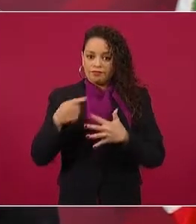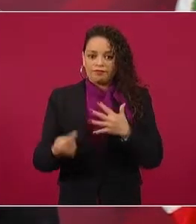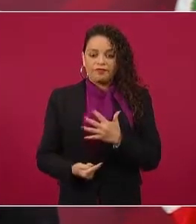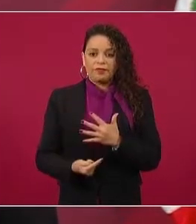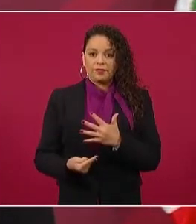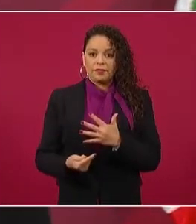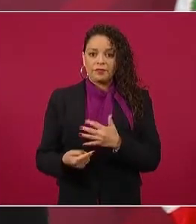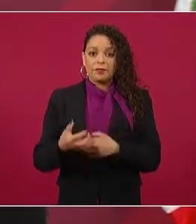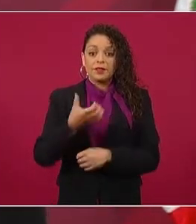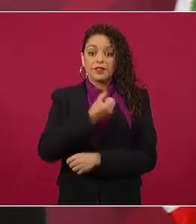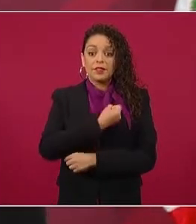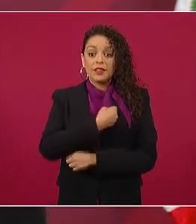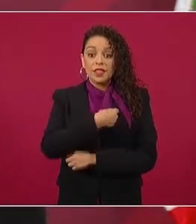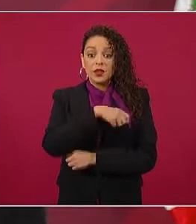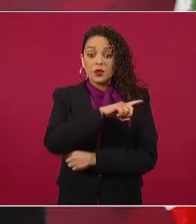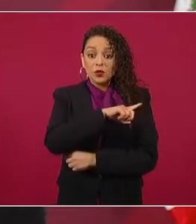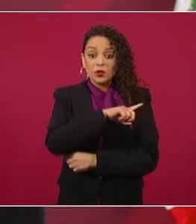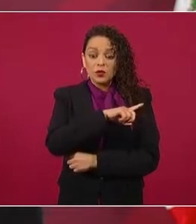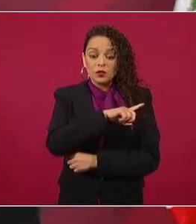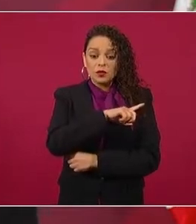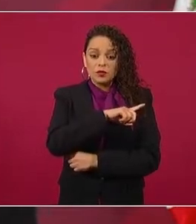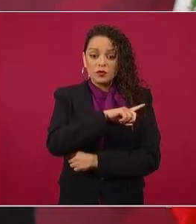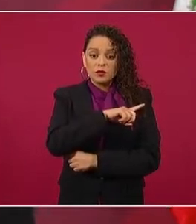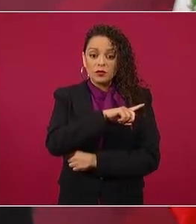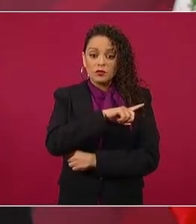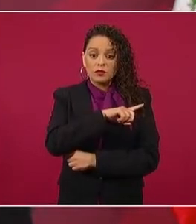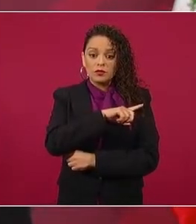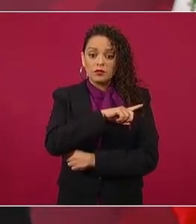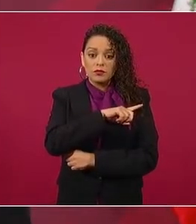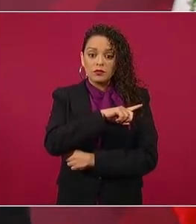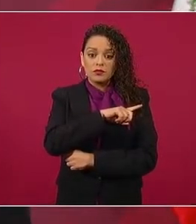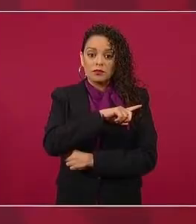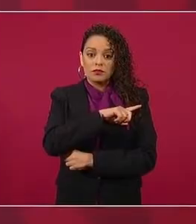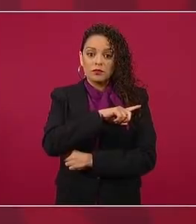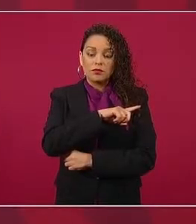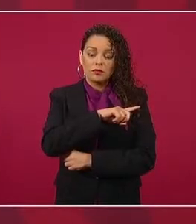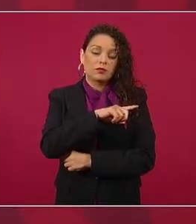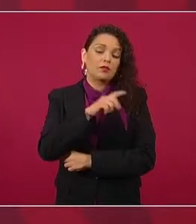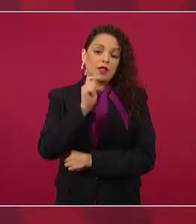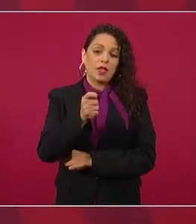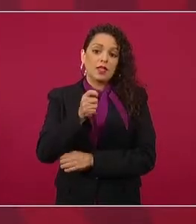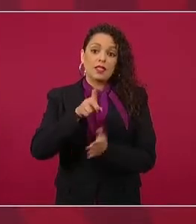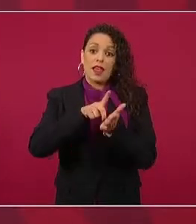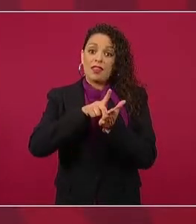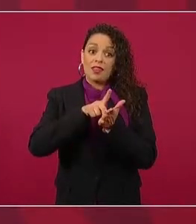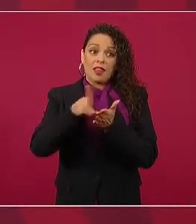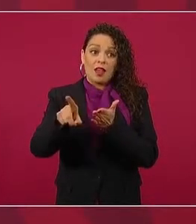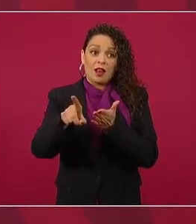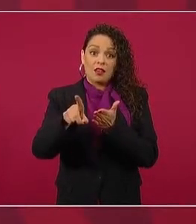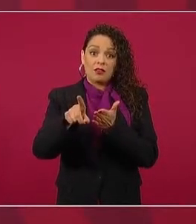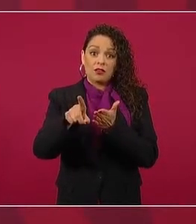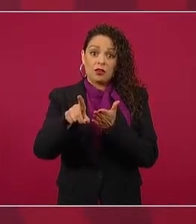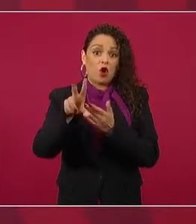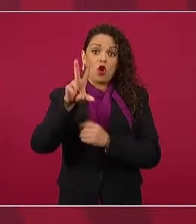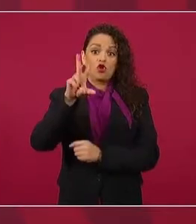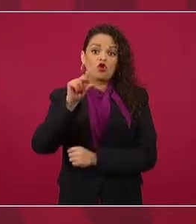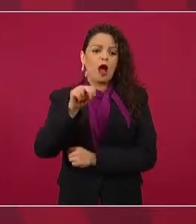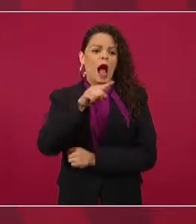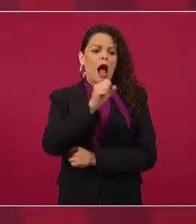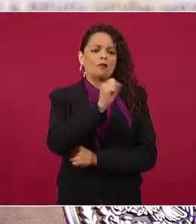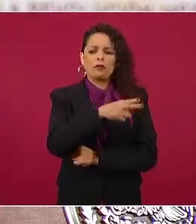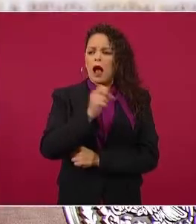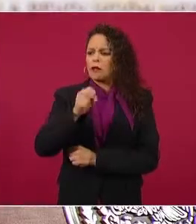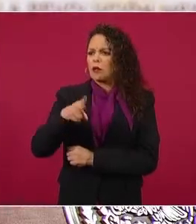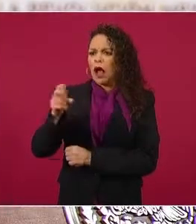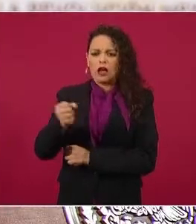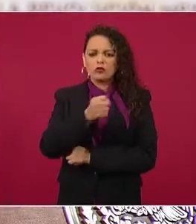la salud sea también un derecho, no un privilegio, sea